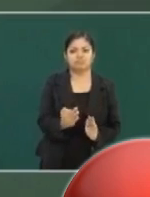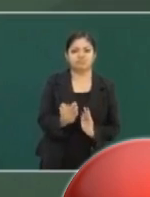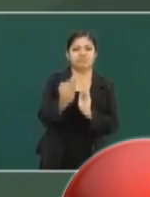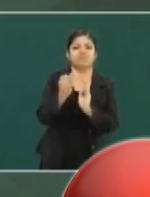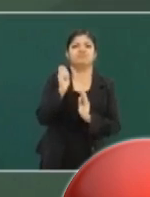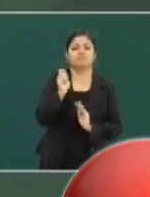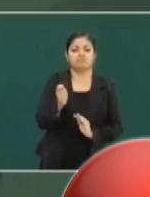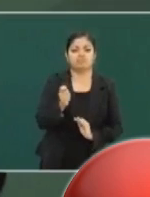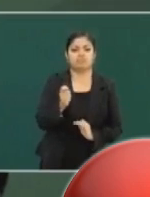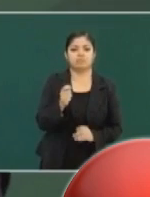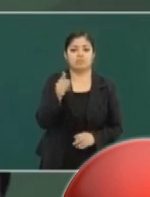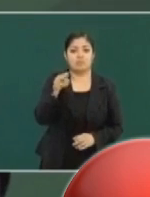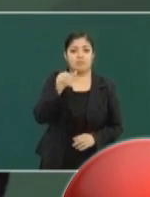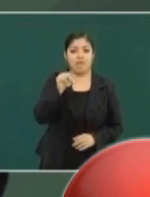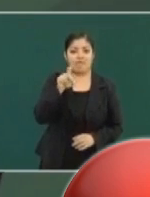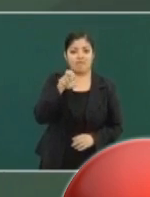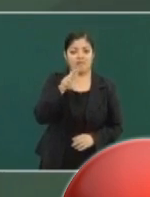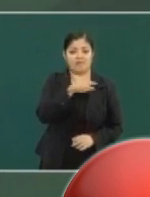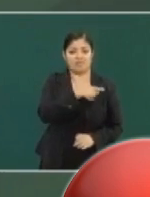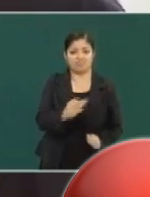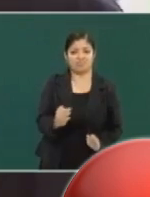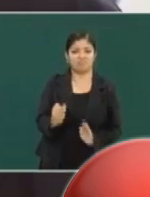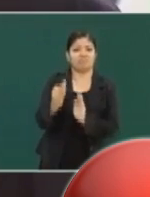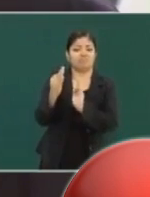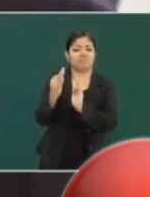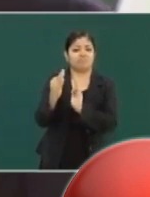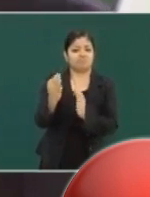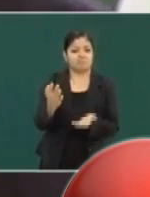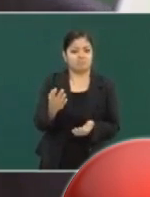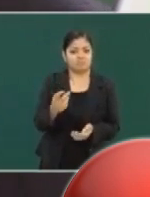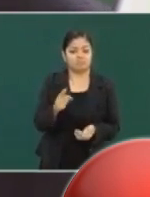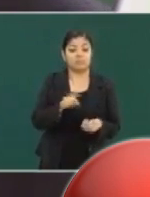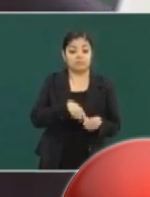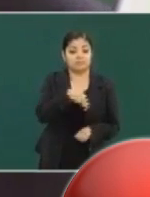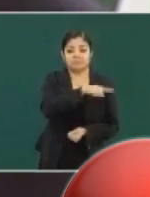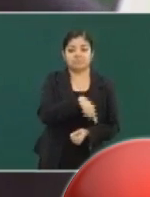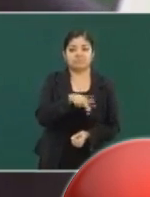democracia, Francisco I. Madero. Hay algo que nunca le perdonaron